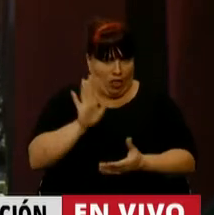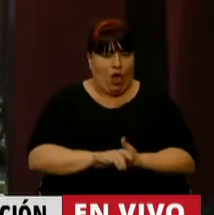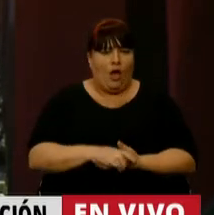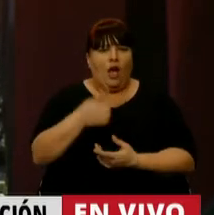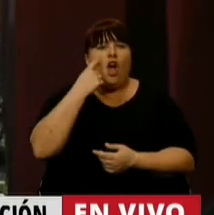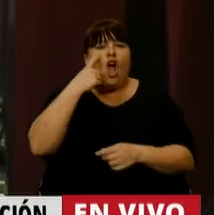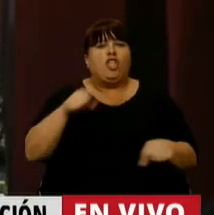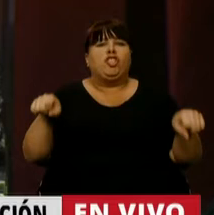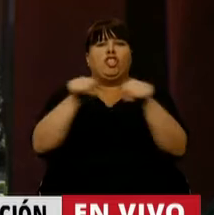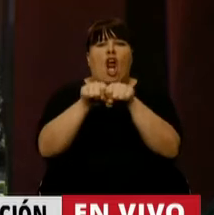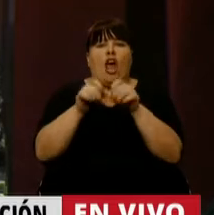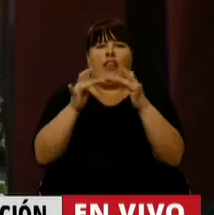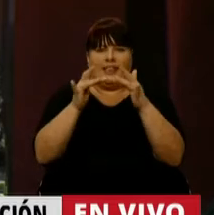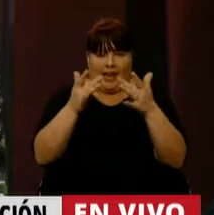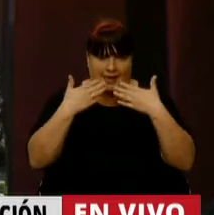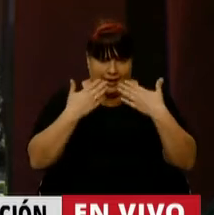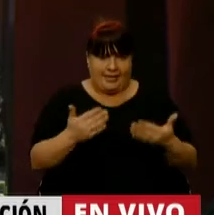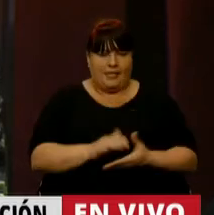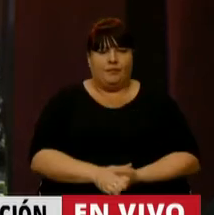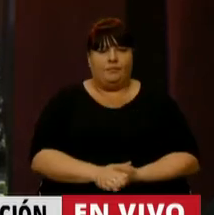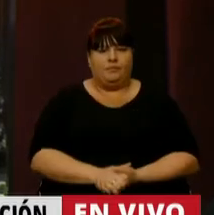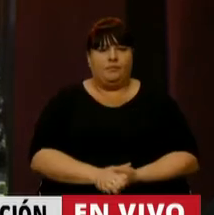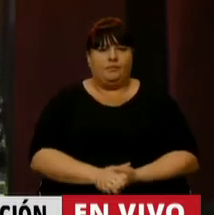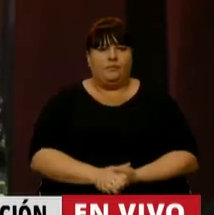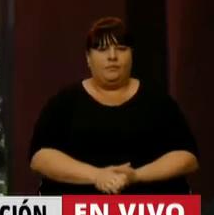que controlen el VPN. Gracias.